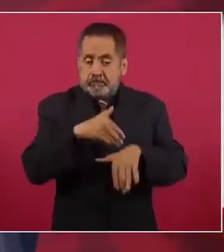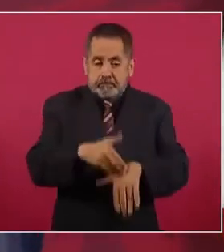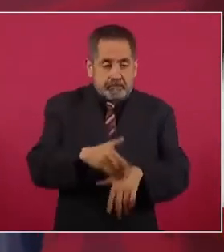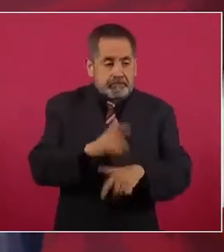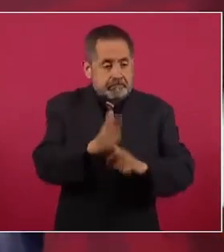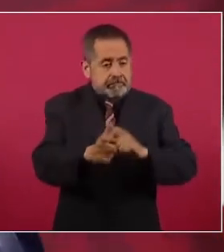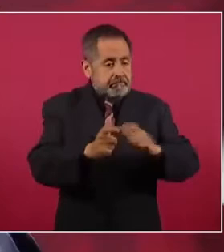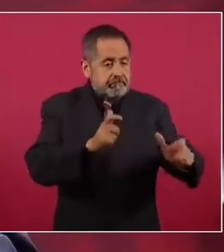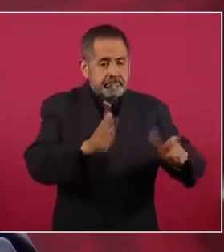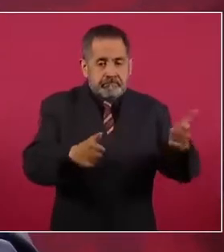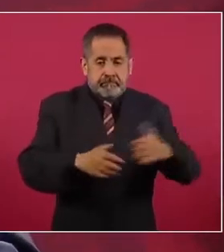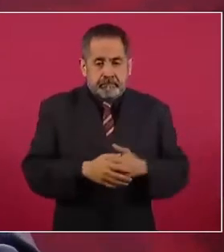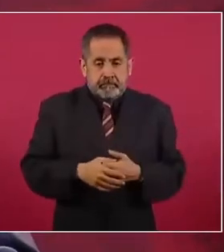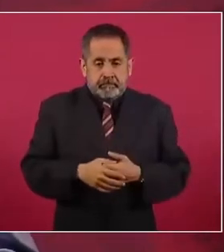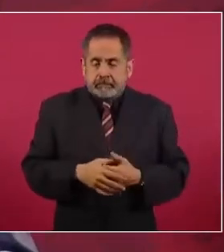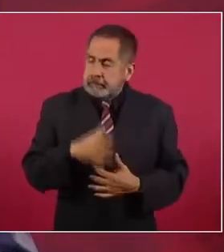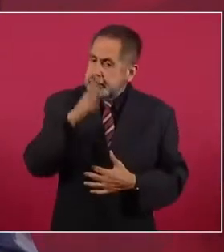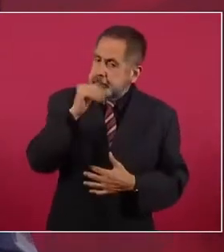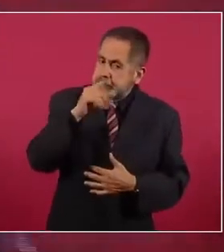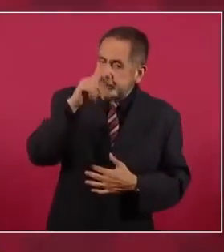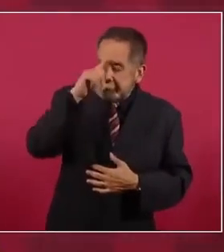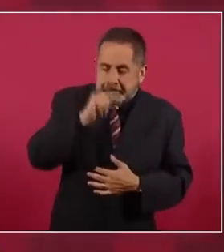y no les funciona,